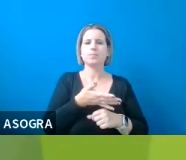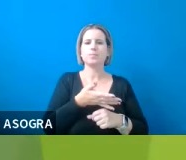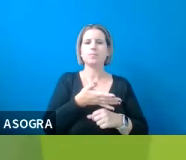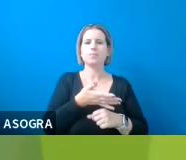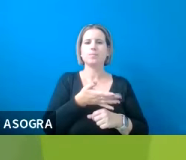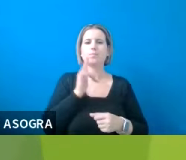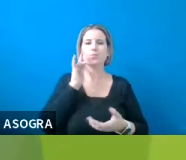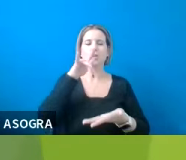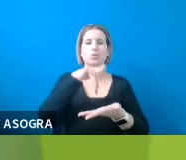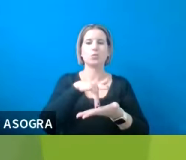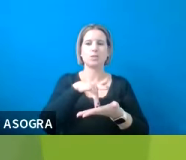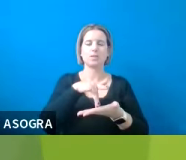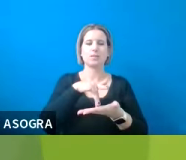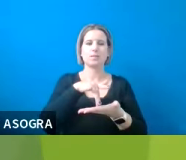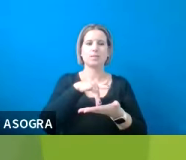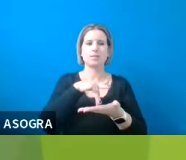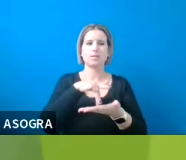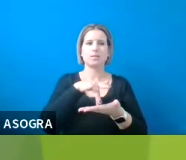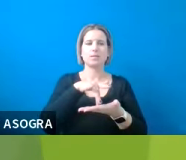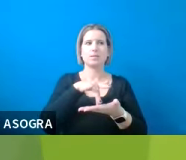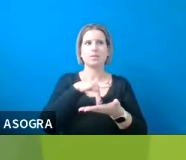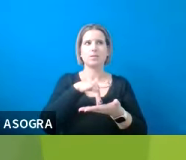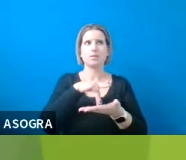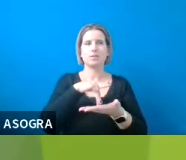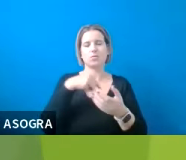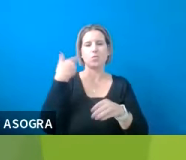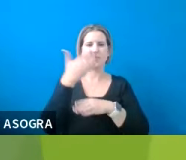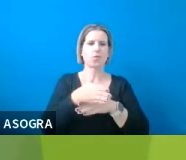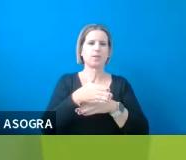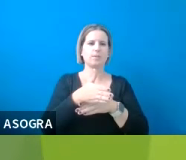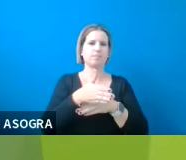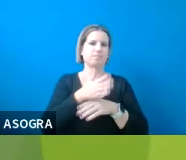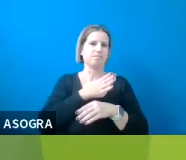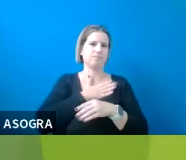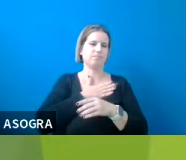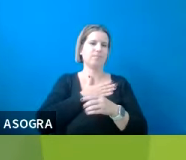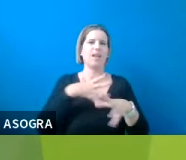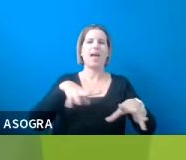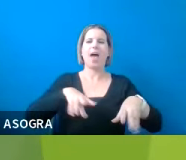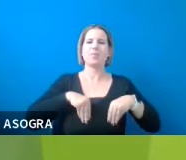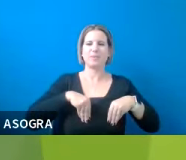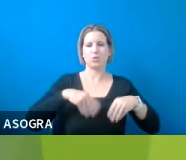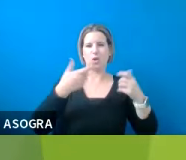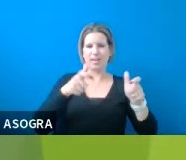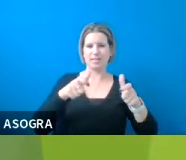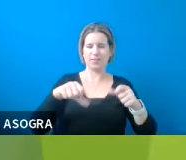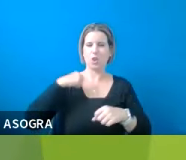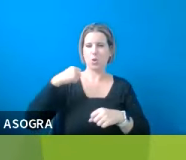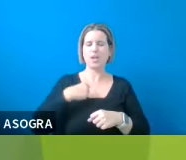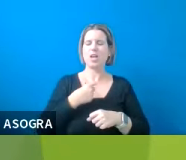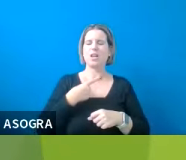clasificación o llego a admisión, yo no quiero tener que decir,